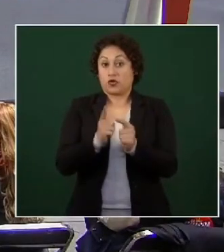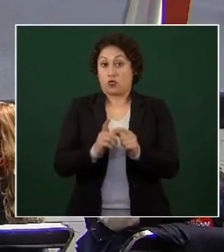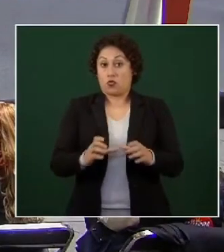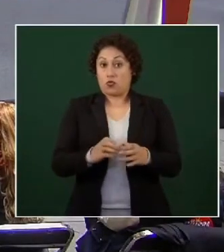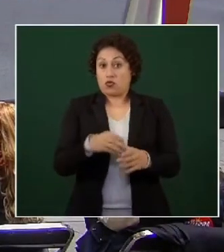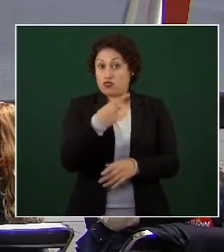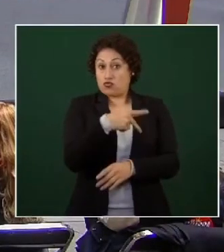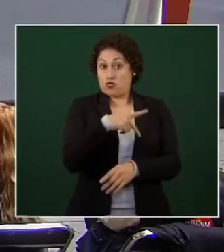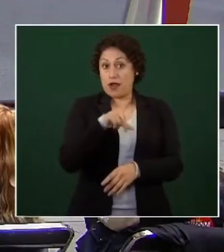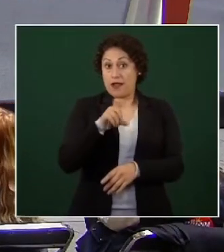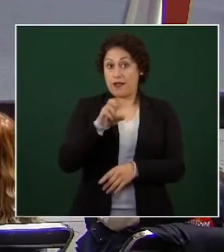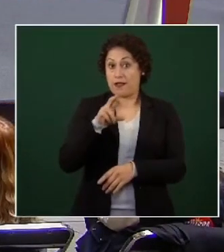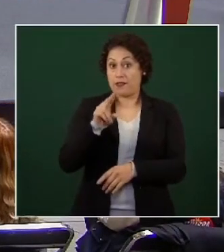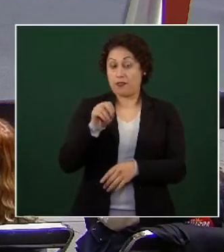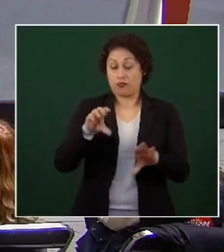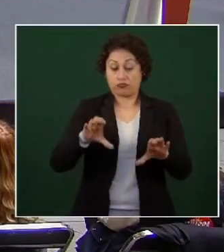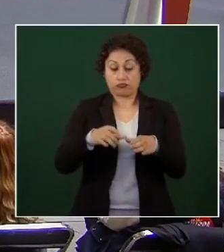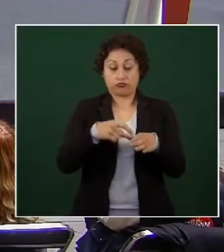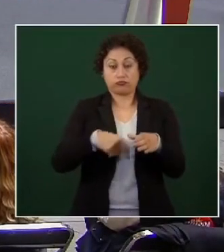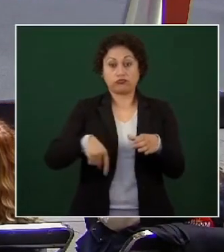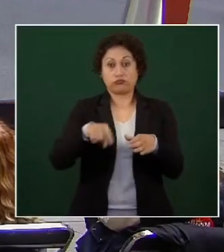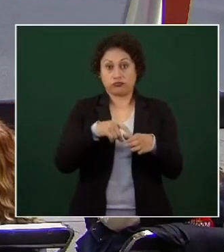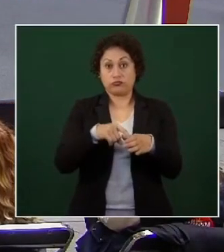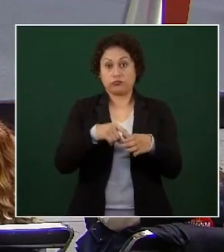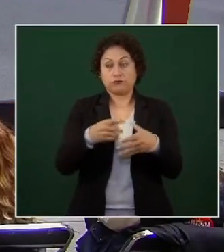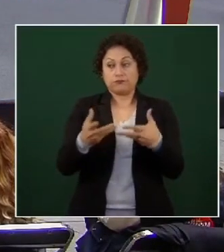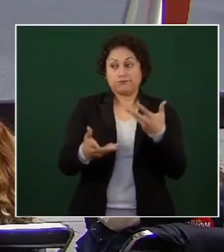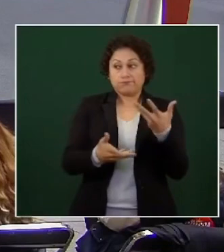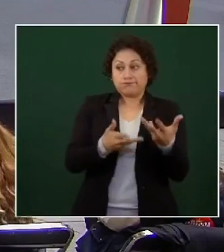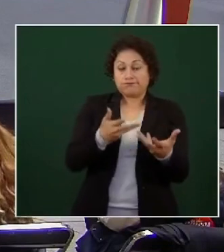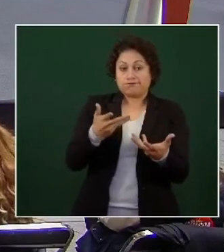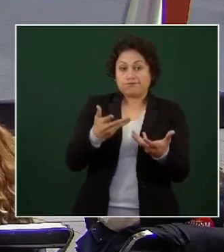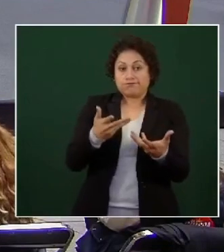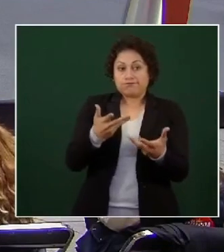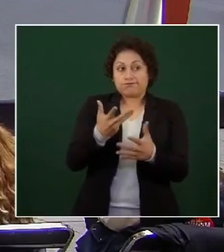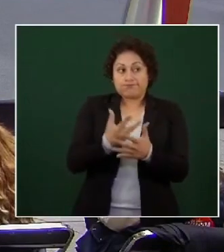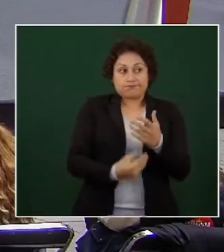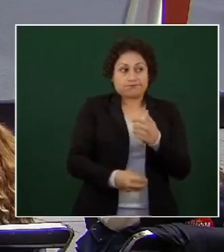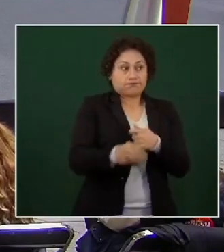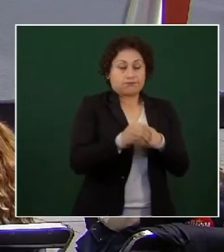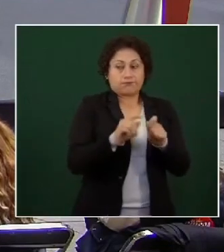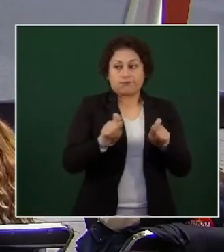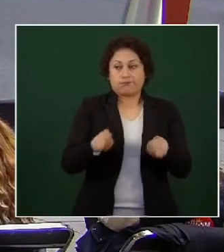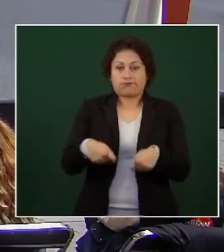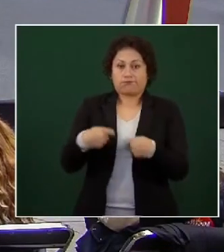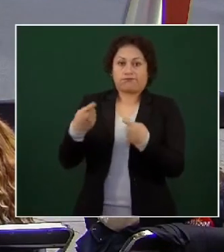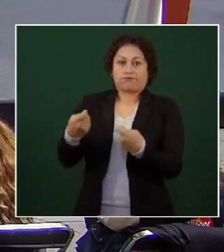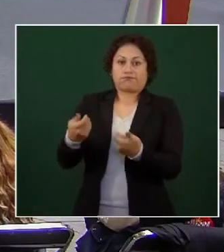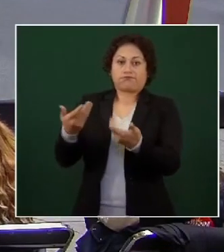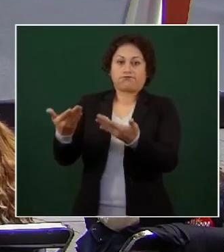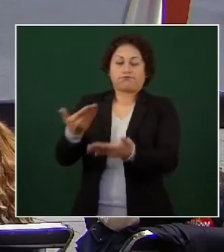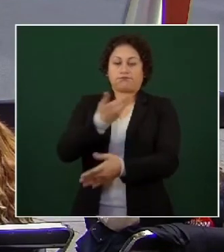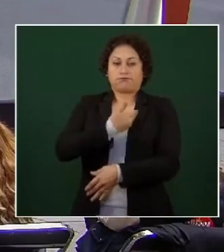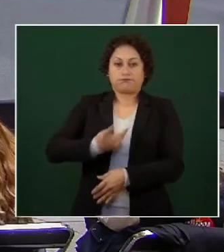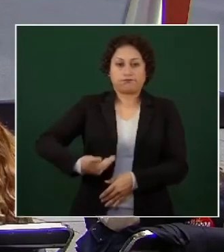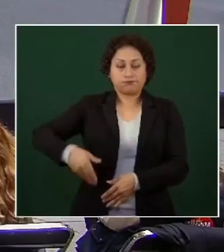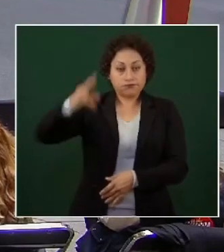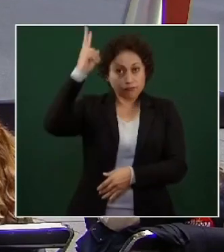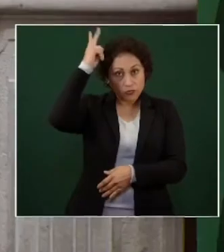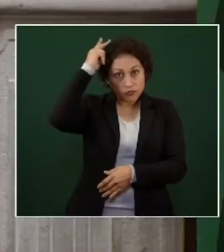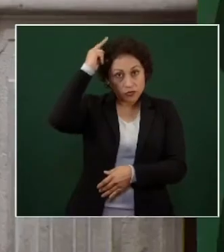entregaron la presidencia a Porfirio Díaz a través de su